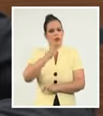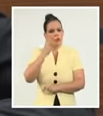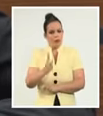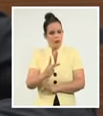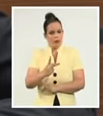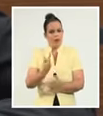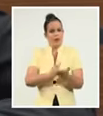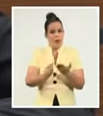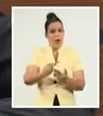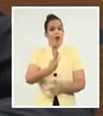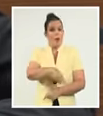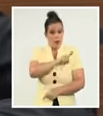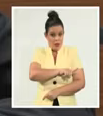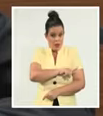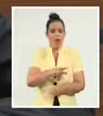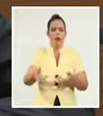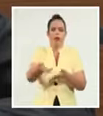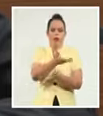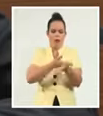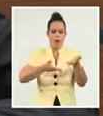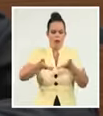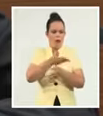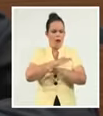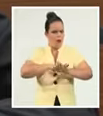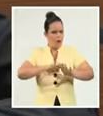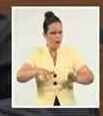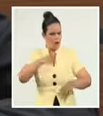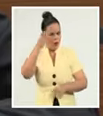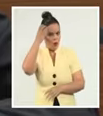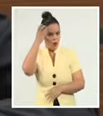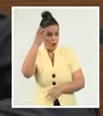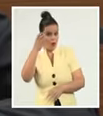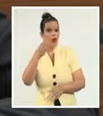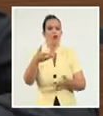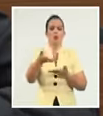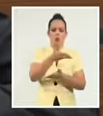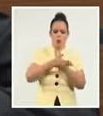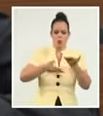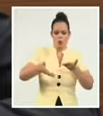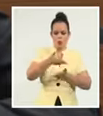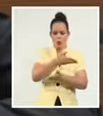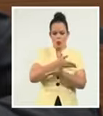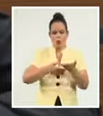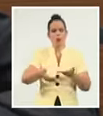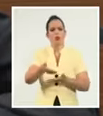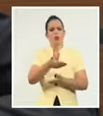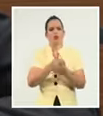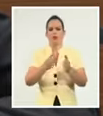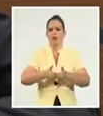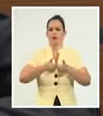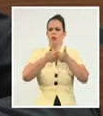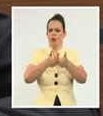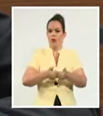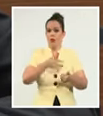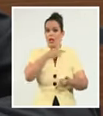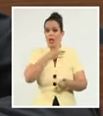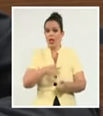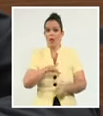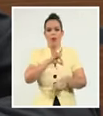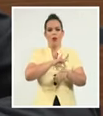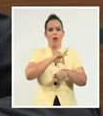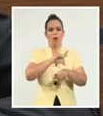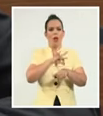pasada tuvimos un intercambio con nuestra autoridad, que fue un intercambio muy productivo. En el caso de la artritis